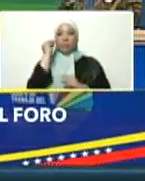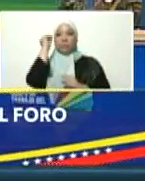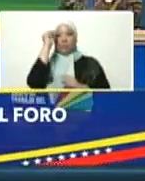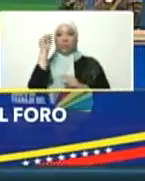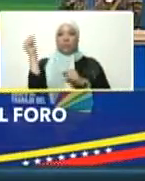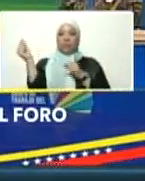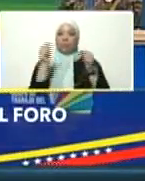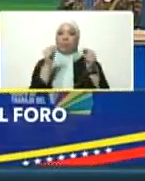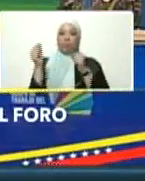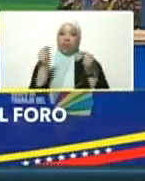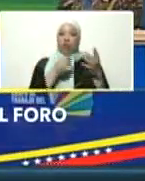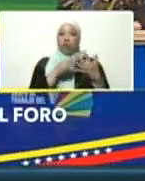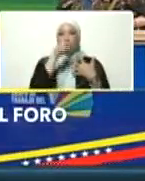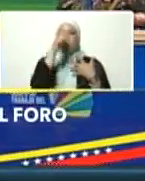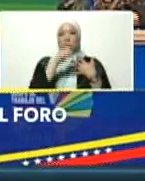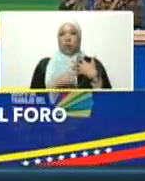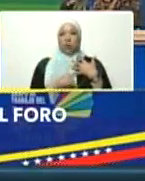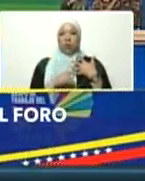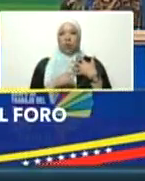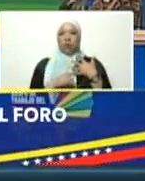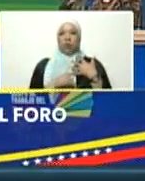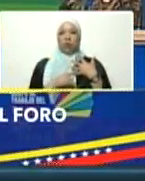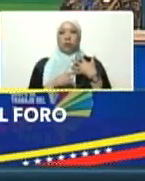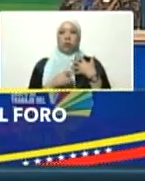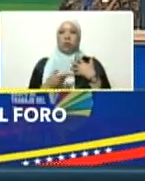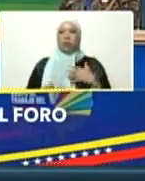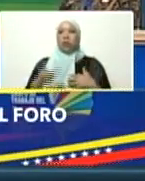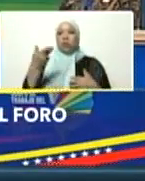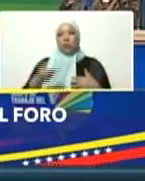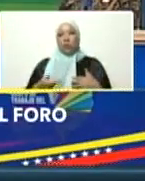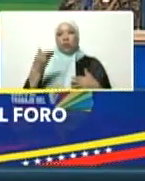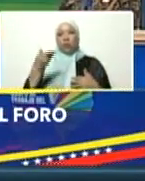sus propuestas. Es muy importante